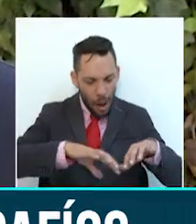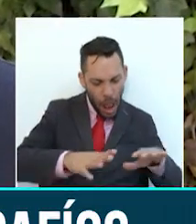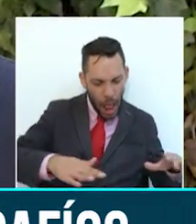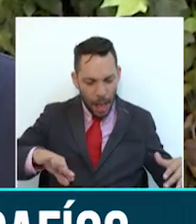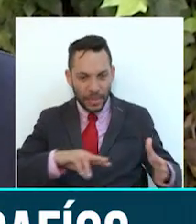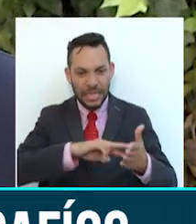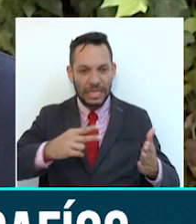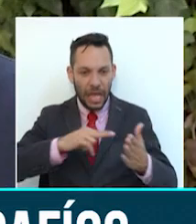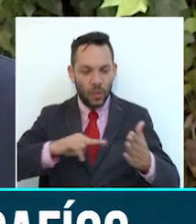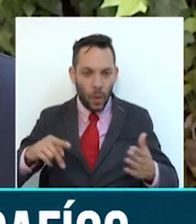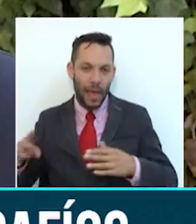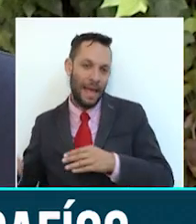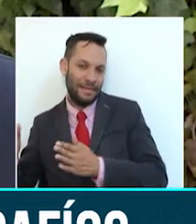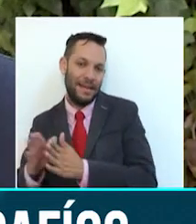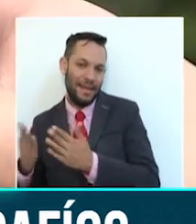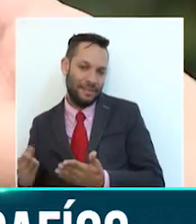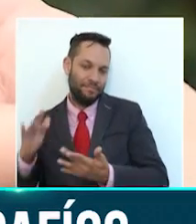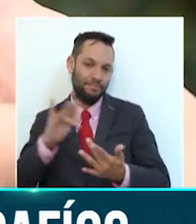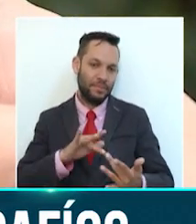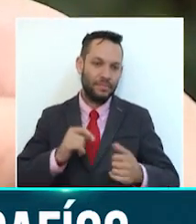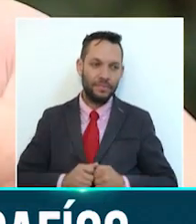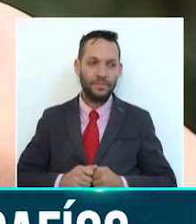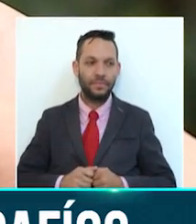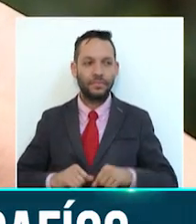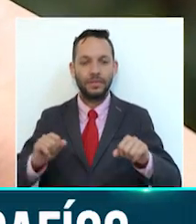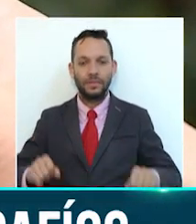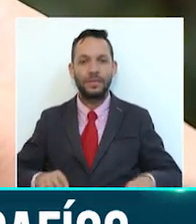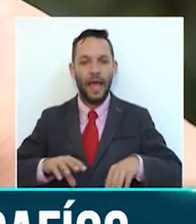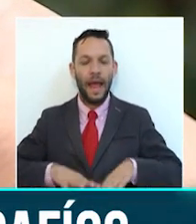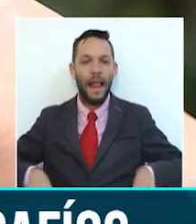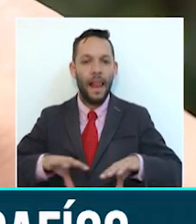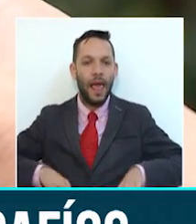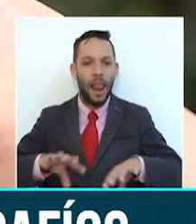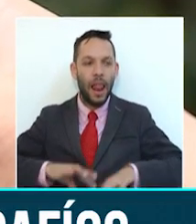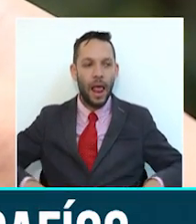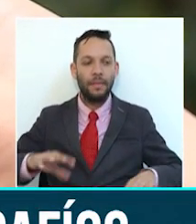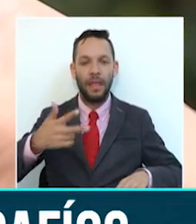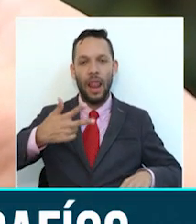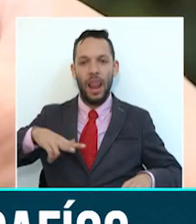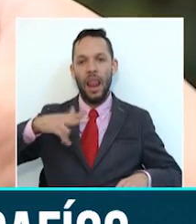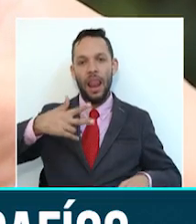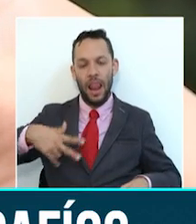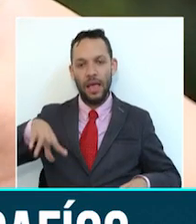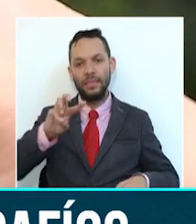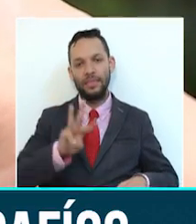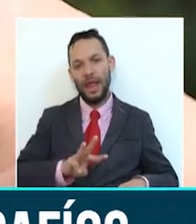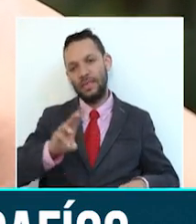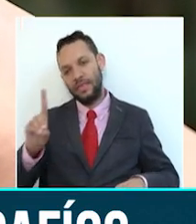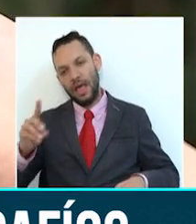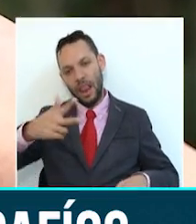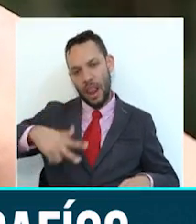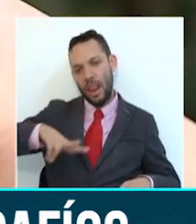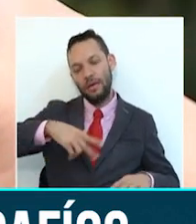tecnología o amigable con el medio ambiente. El libro permite además una identificación del lector con los superhéroes y cuenta con